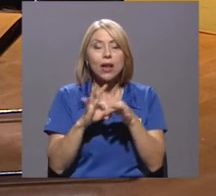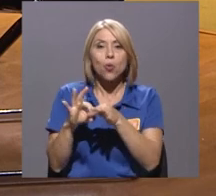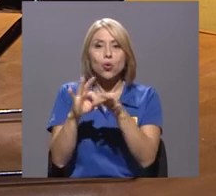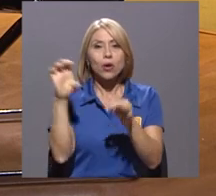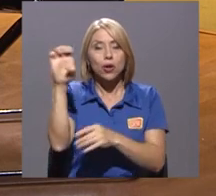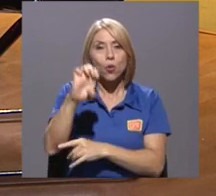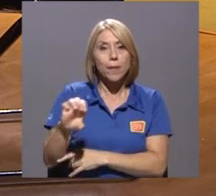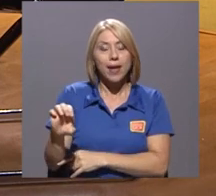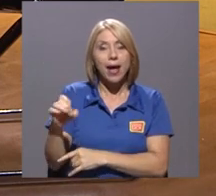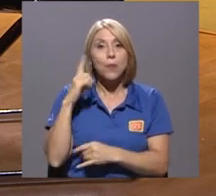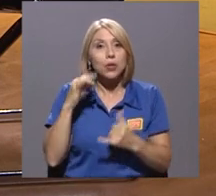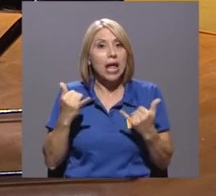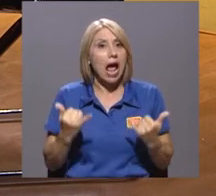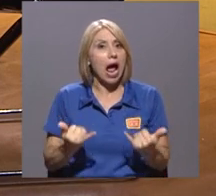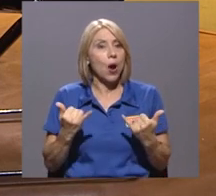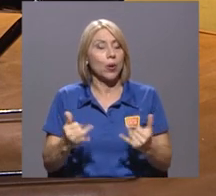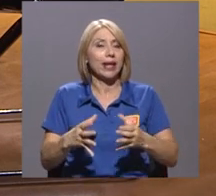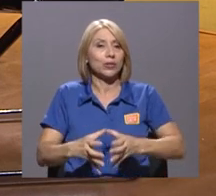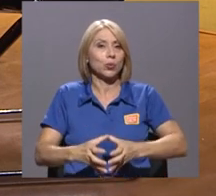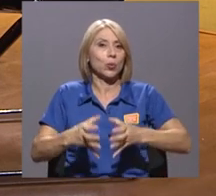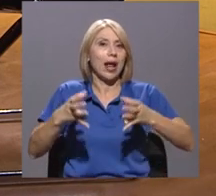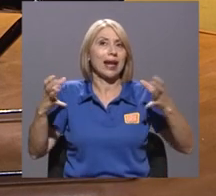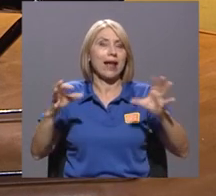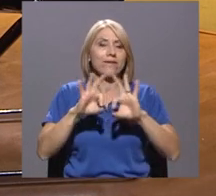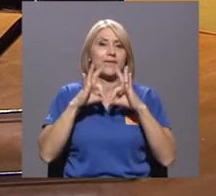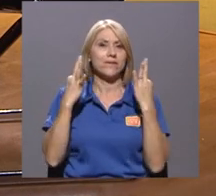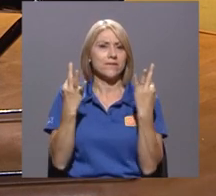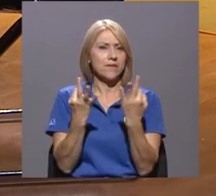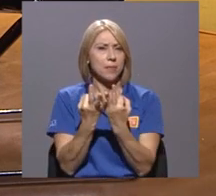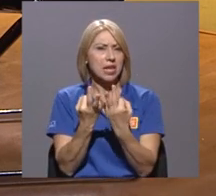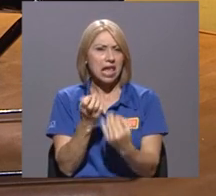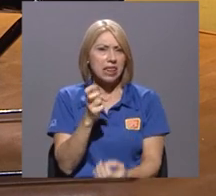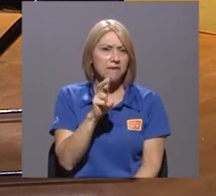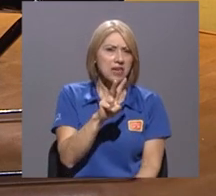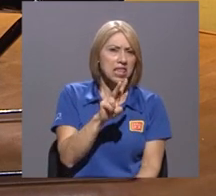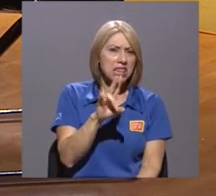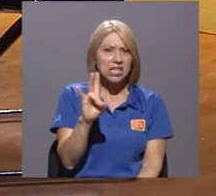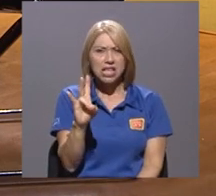que ahora estamos una gran familia ni 20 728